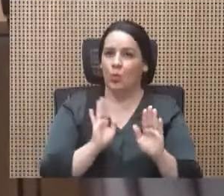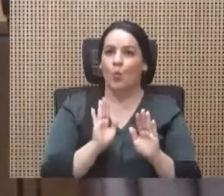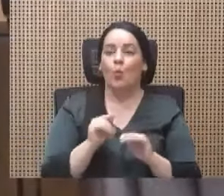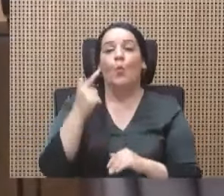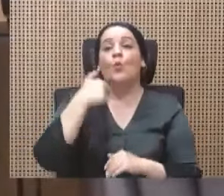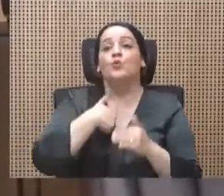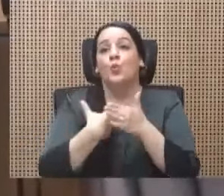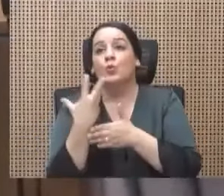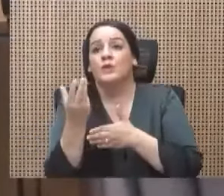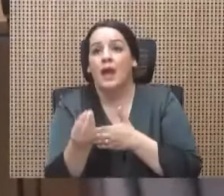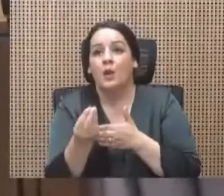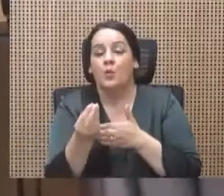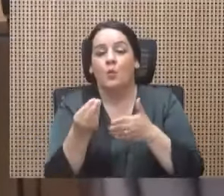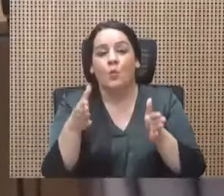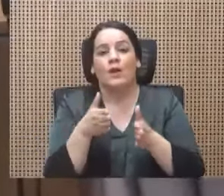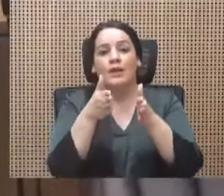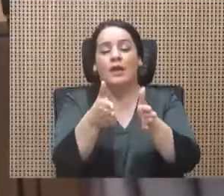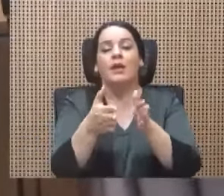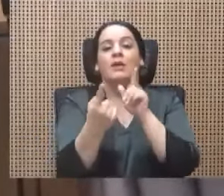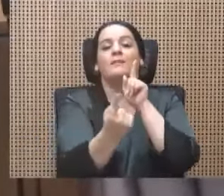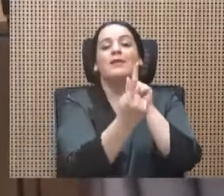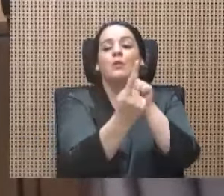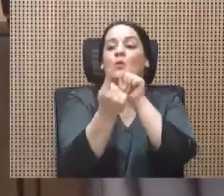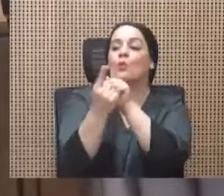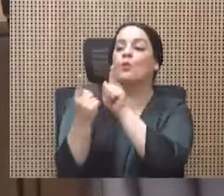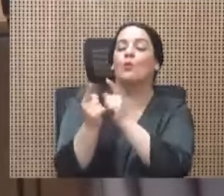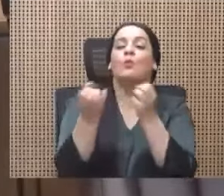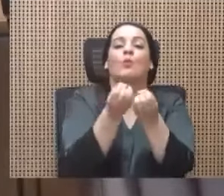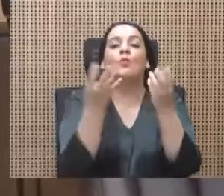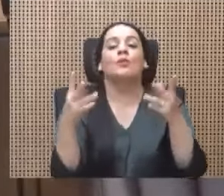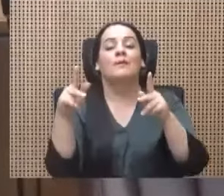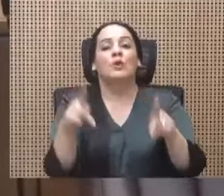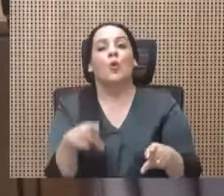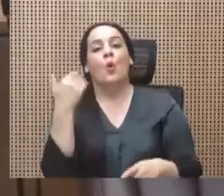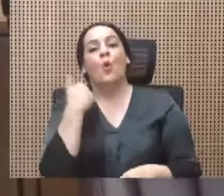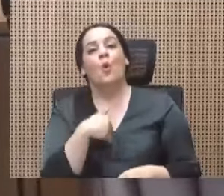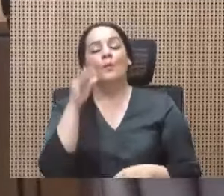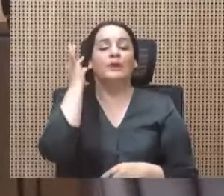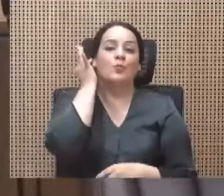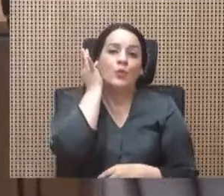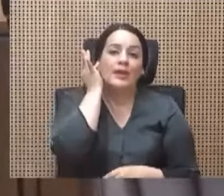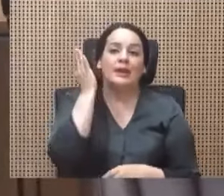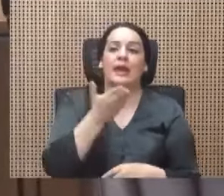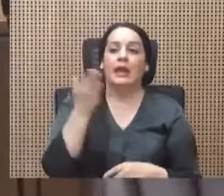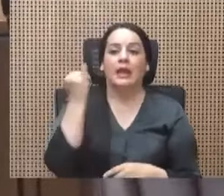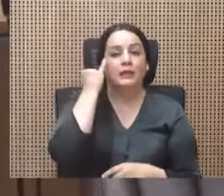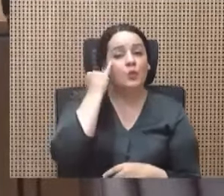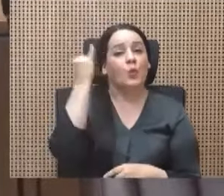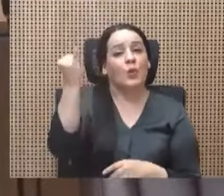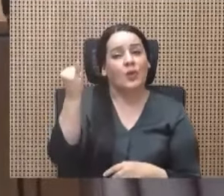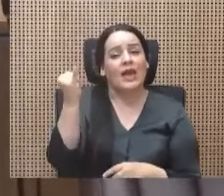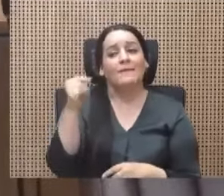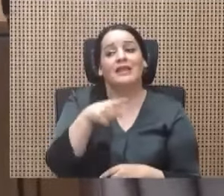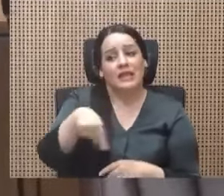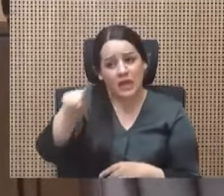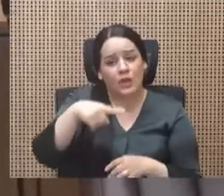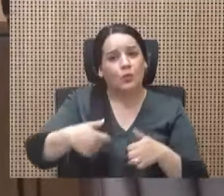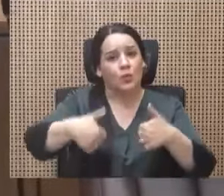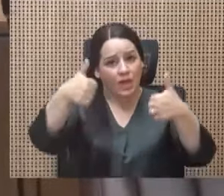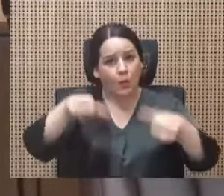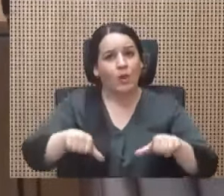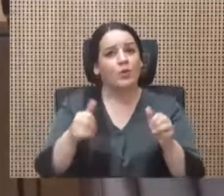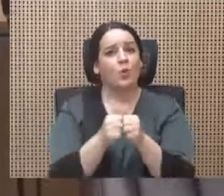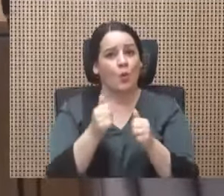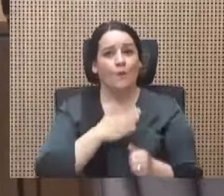encuentro a muchas personas, hombres y mujeres, que ideológicamente coinciden conmigo y